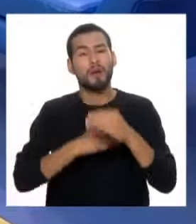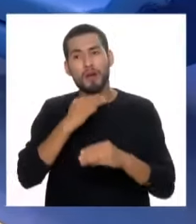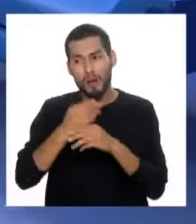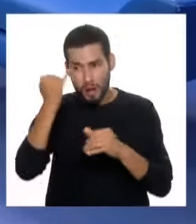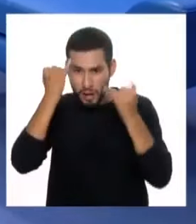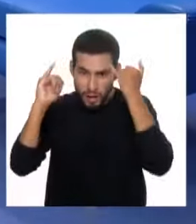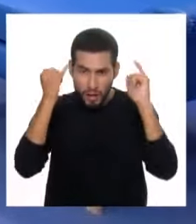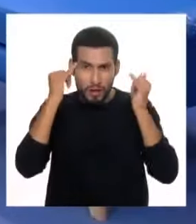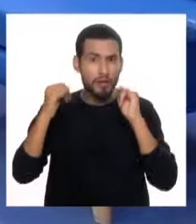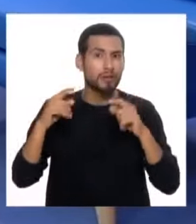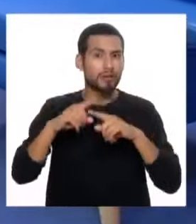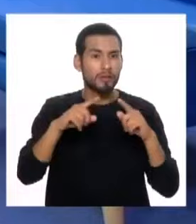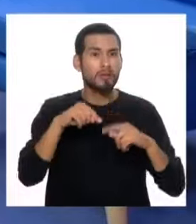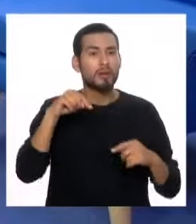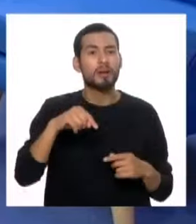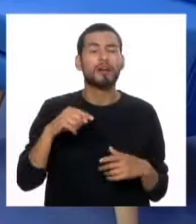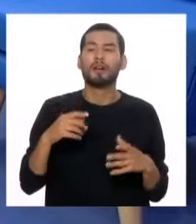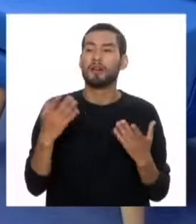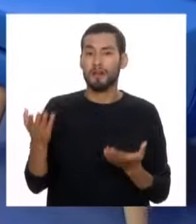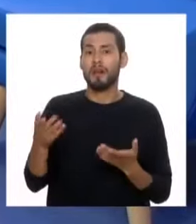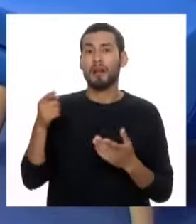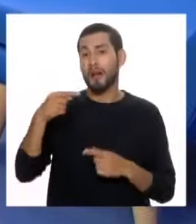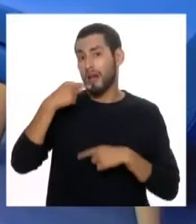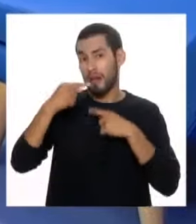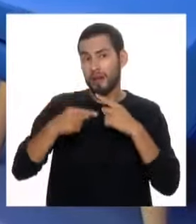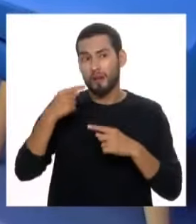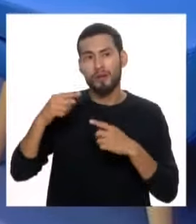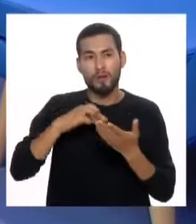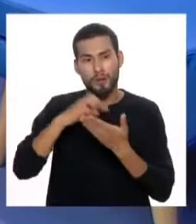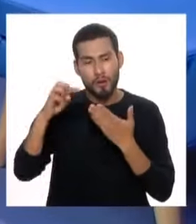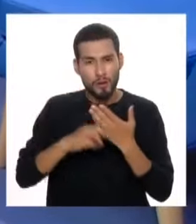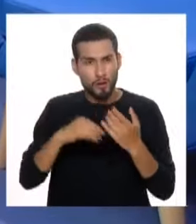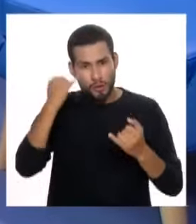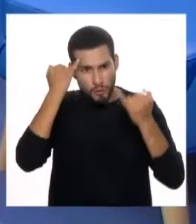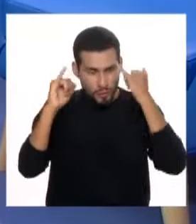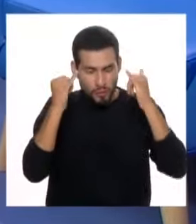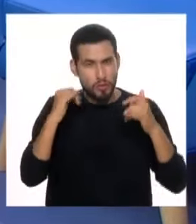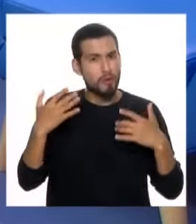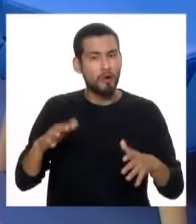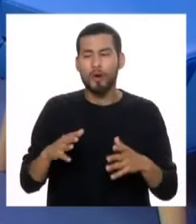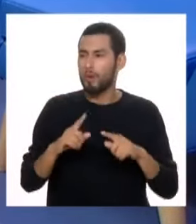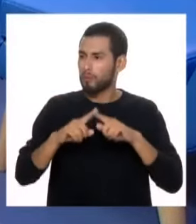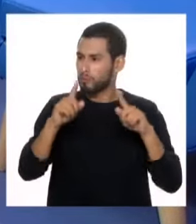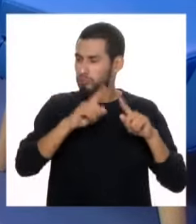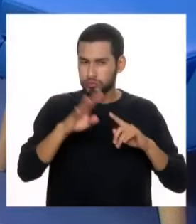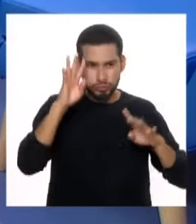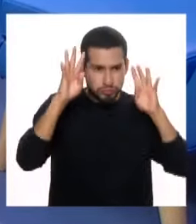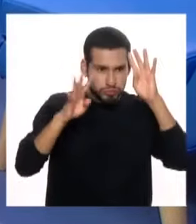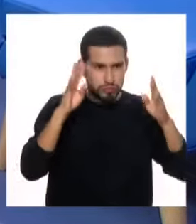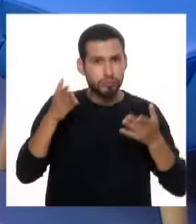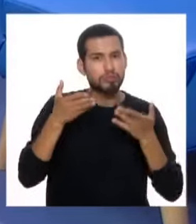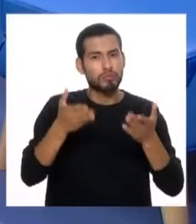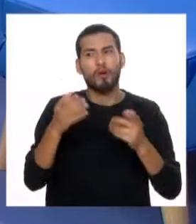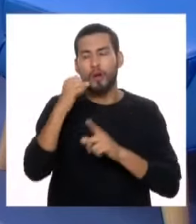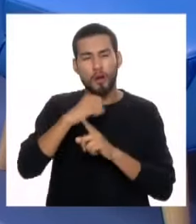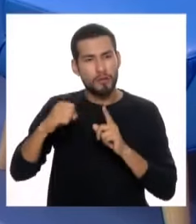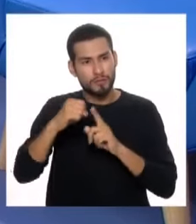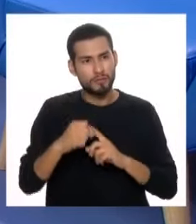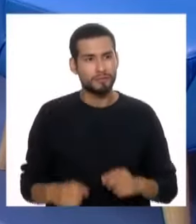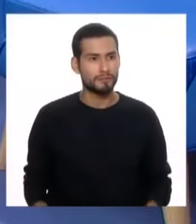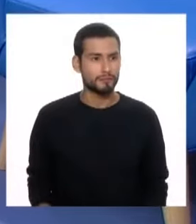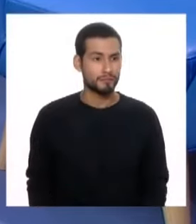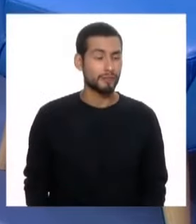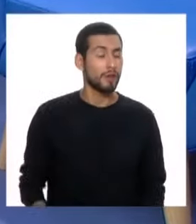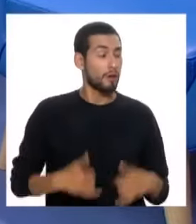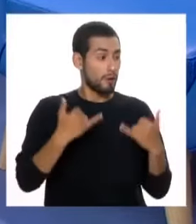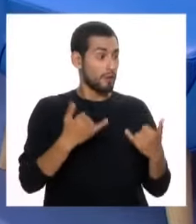Creatividad y la Innovación, Vanessa nos contará acerca de unos proyectos innovadores con mucha creatividad y aporte social. Bueno, y